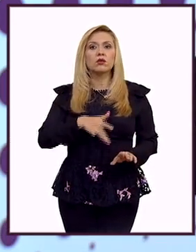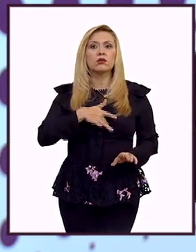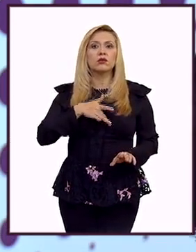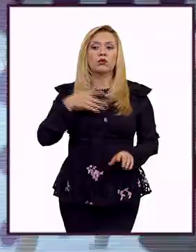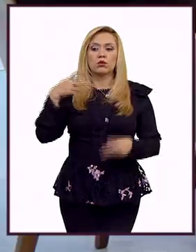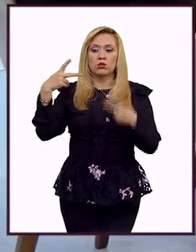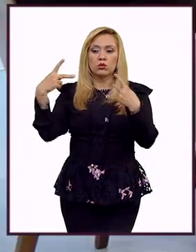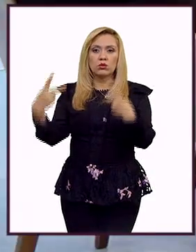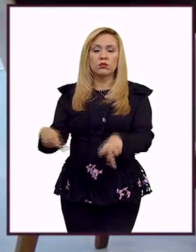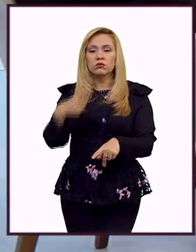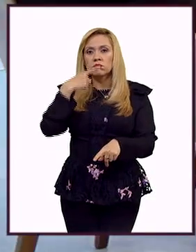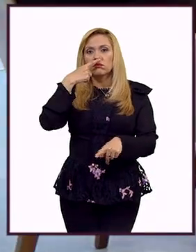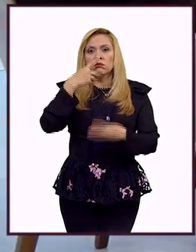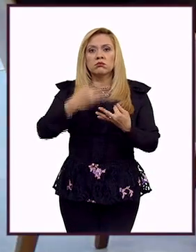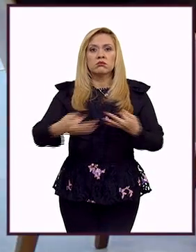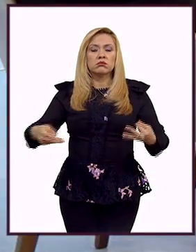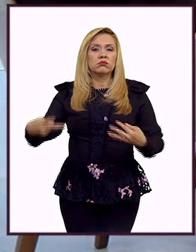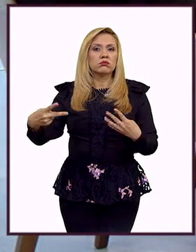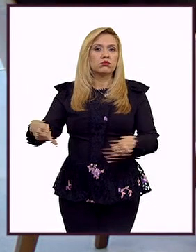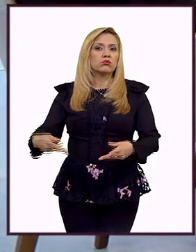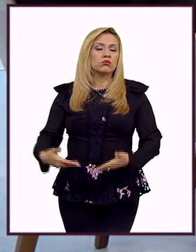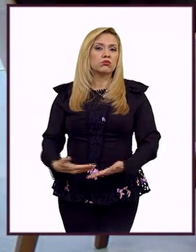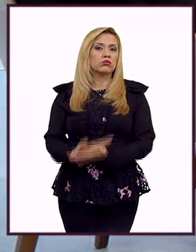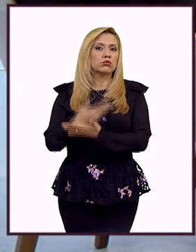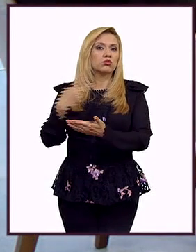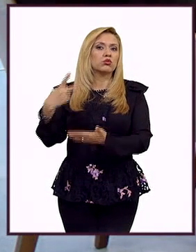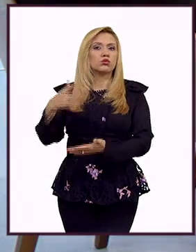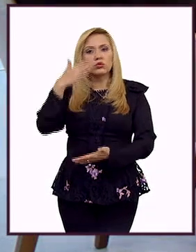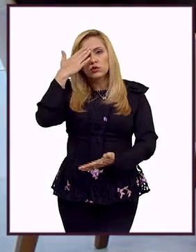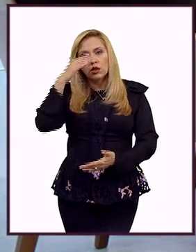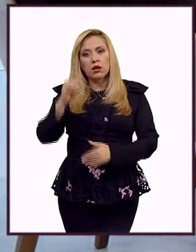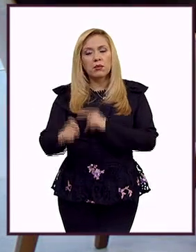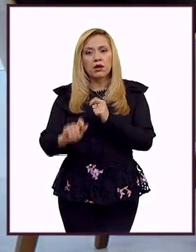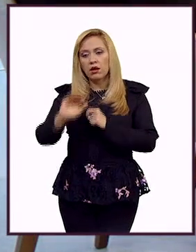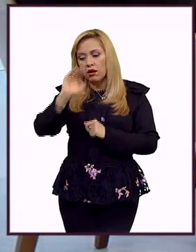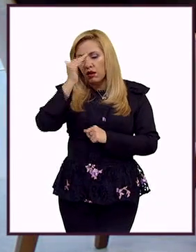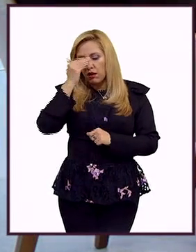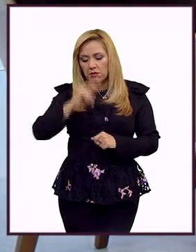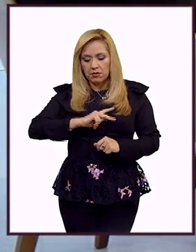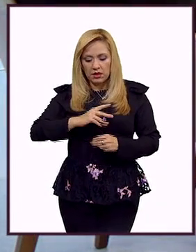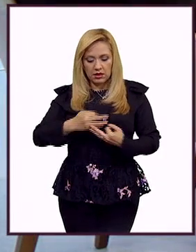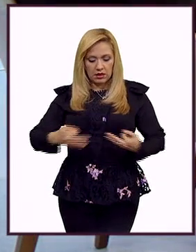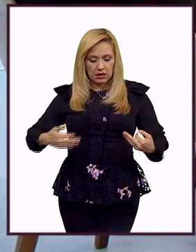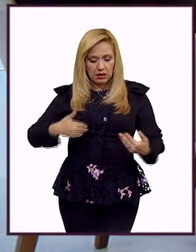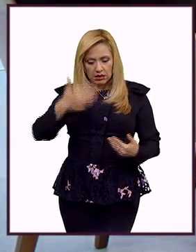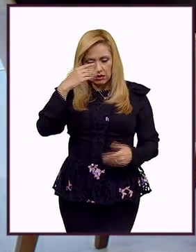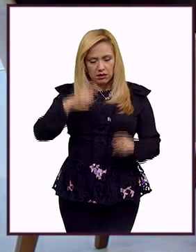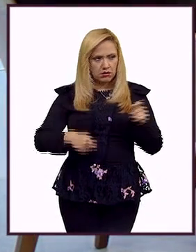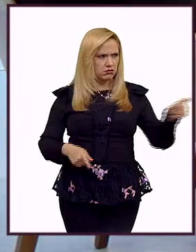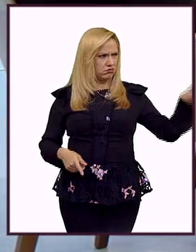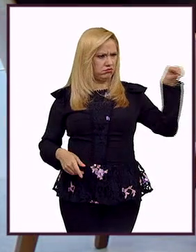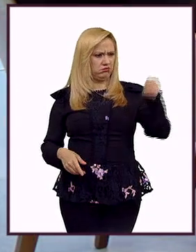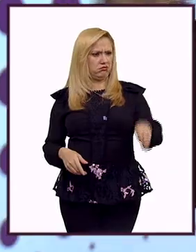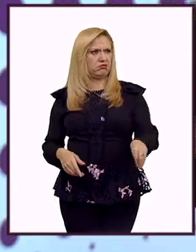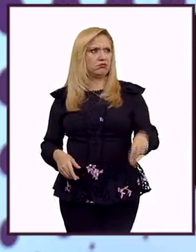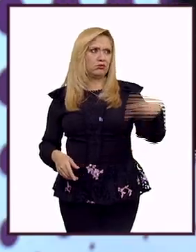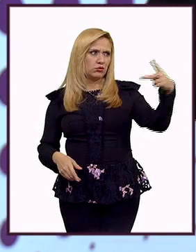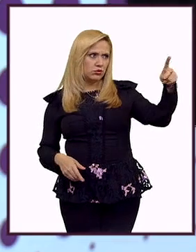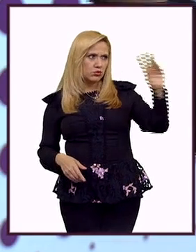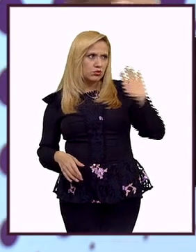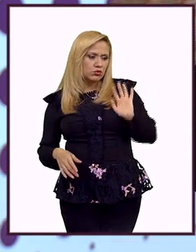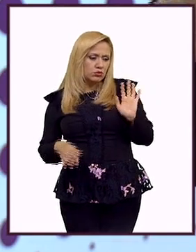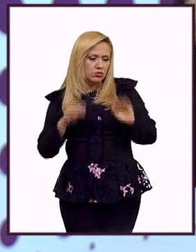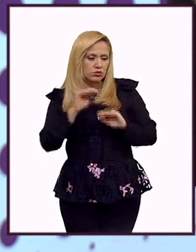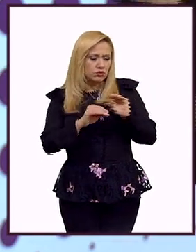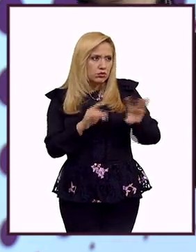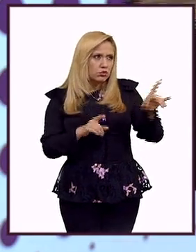esos pueblos tienen en el territorio. No es te estoy informando lo que ya decidí, sino, a ver, yo tengo este proyecto, tú tienes tu propio proyecto de desarrollo,